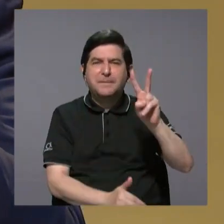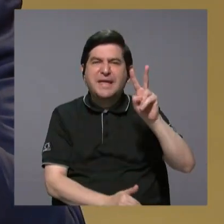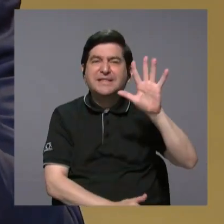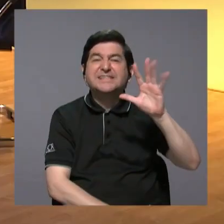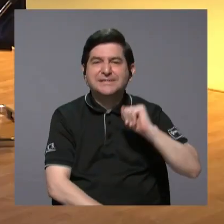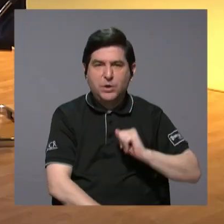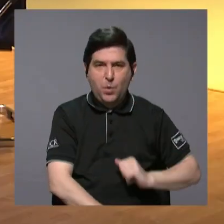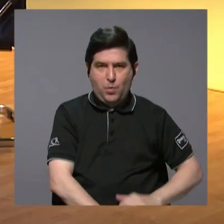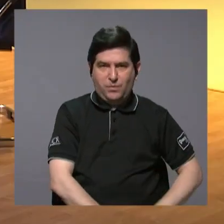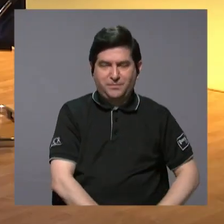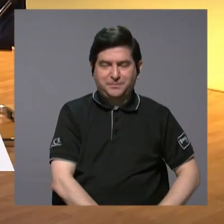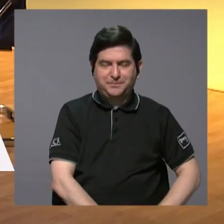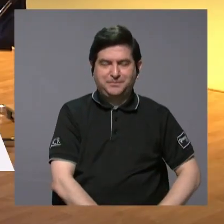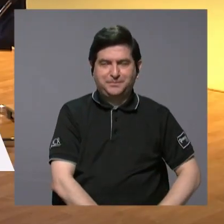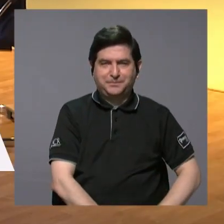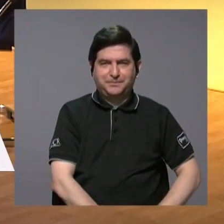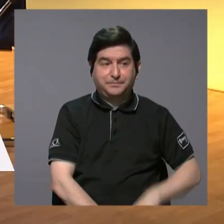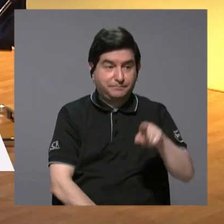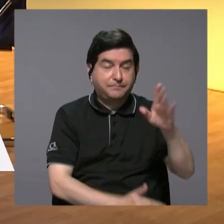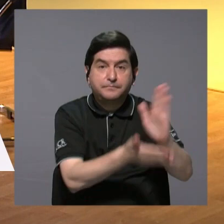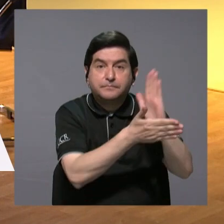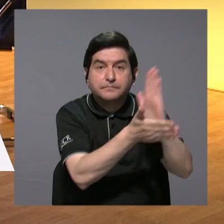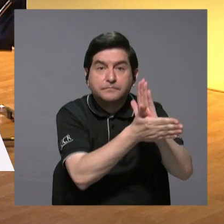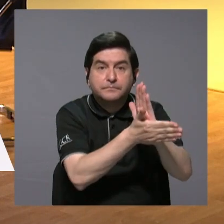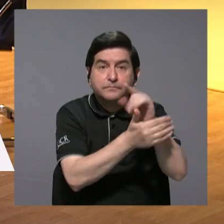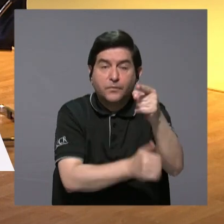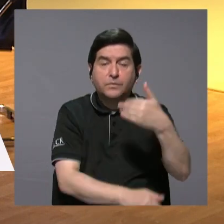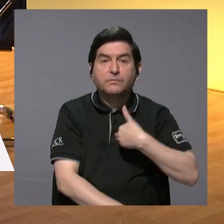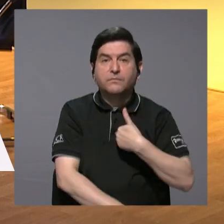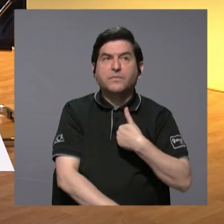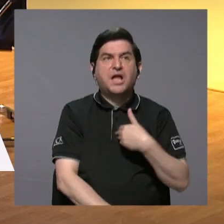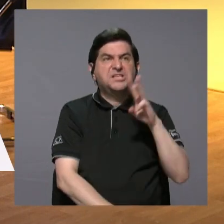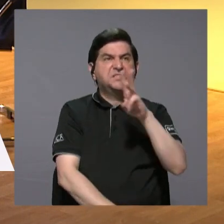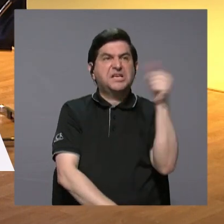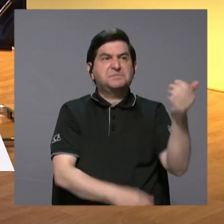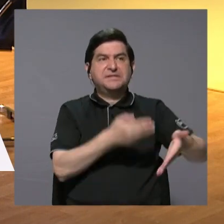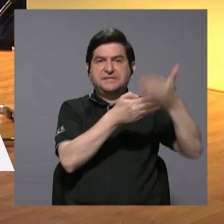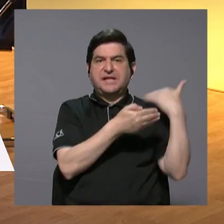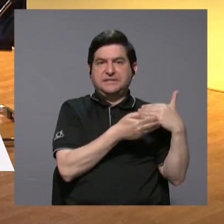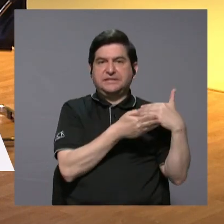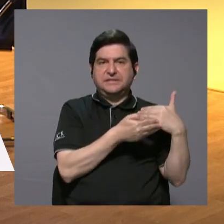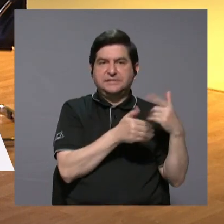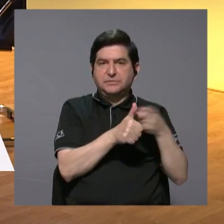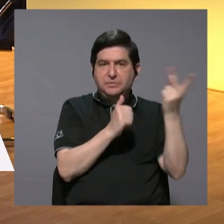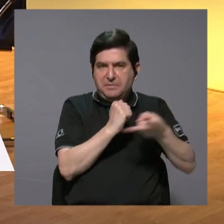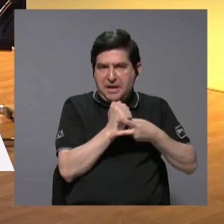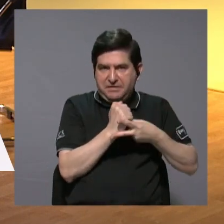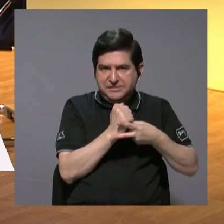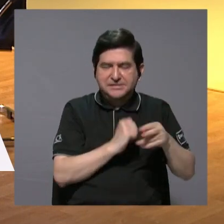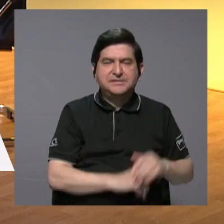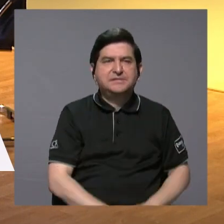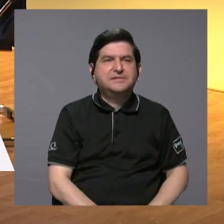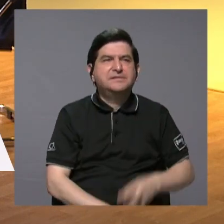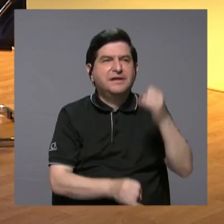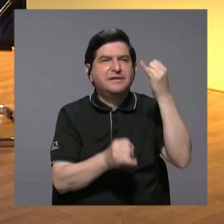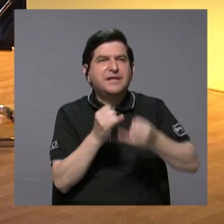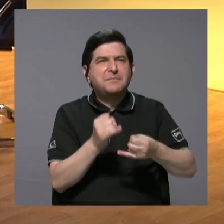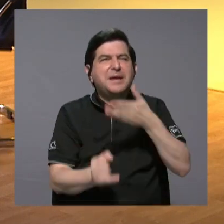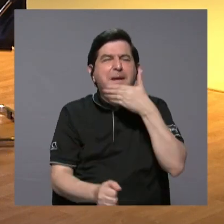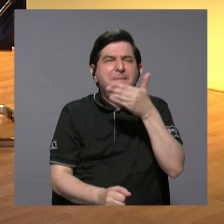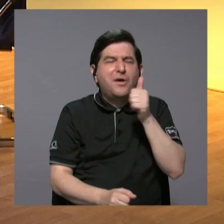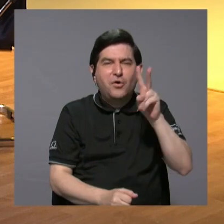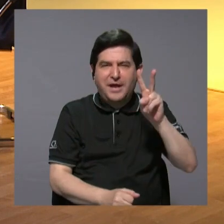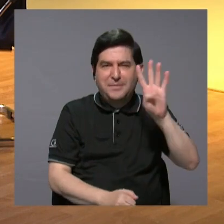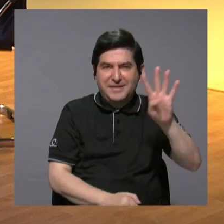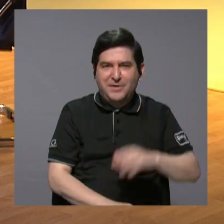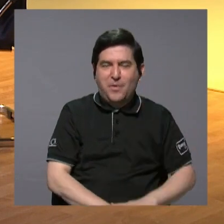2025. Y ese bono usted lo tomó hace 6 meses. Pongamos que vence en el 24, mejor, para que sea más